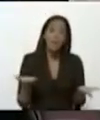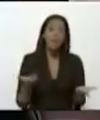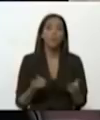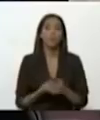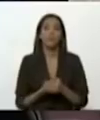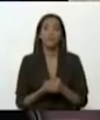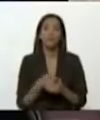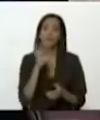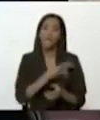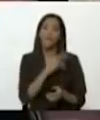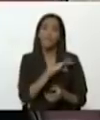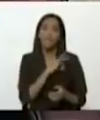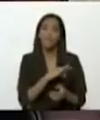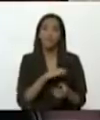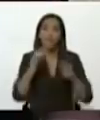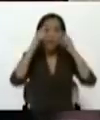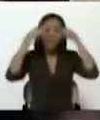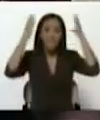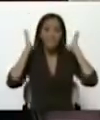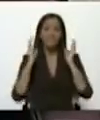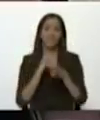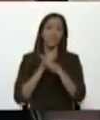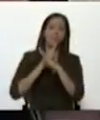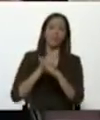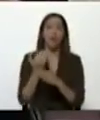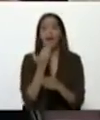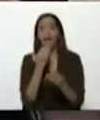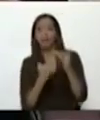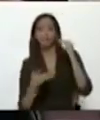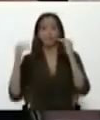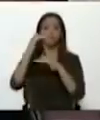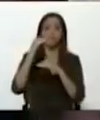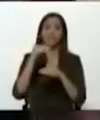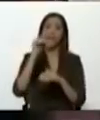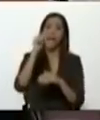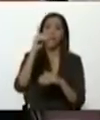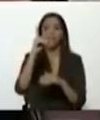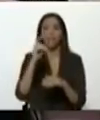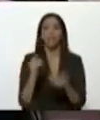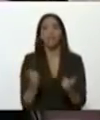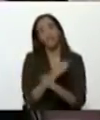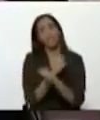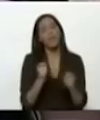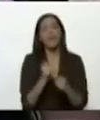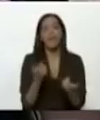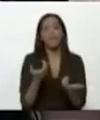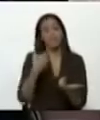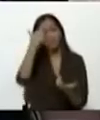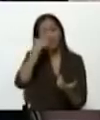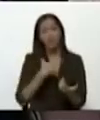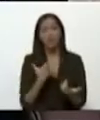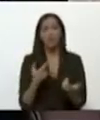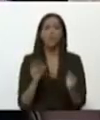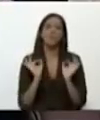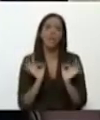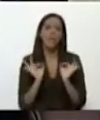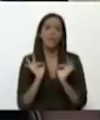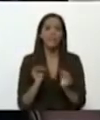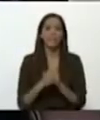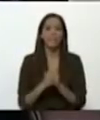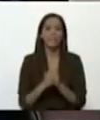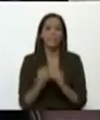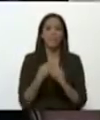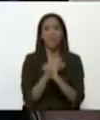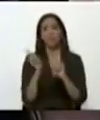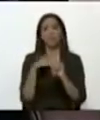el señor Ramos Alud te impidió algún ascenso dentro de Acción Democrática y terminaste siendo una especie de eco distorsionado de la